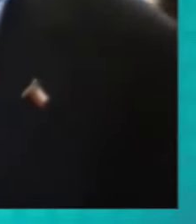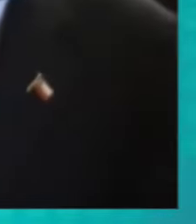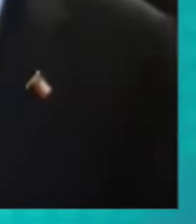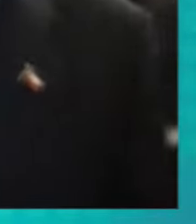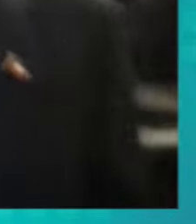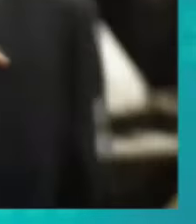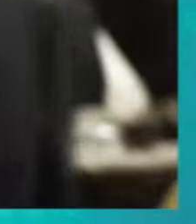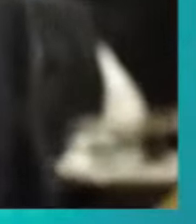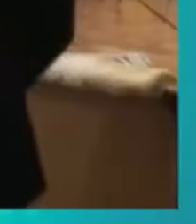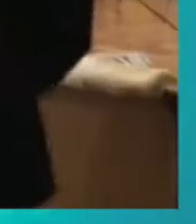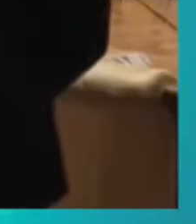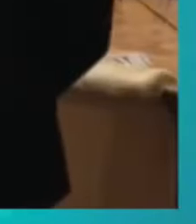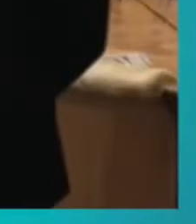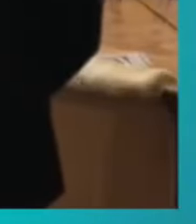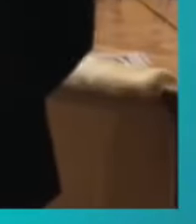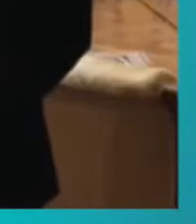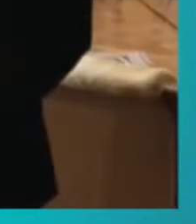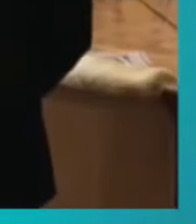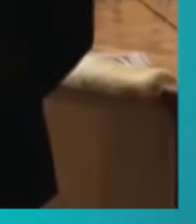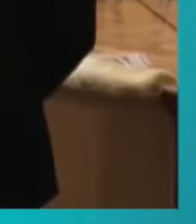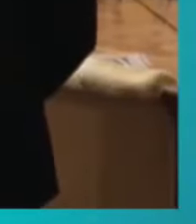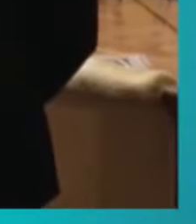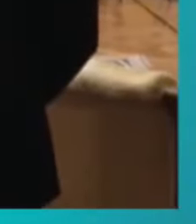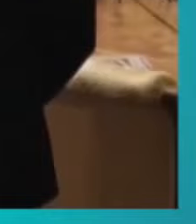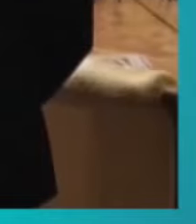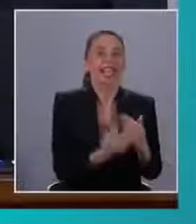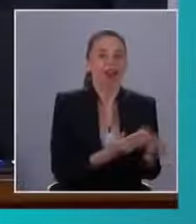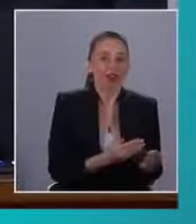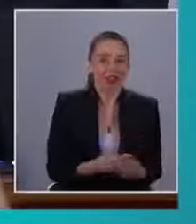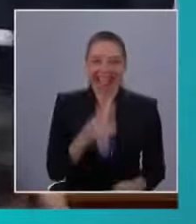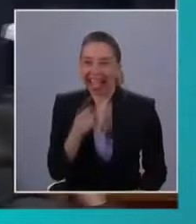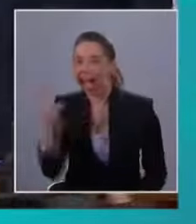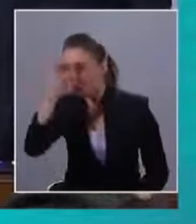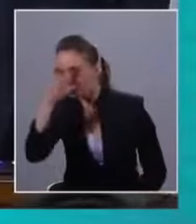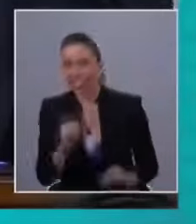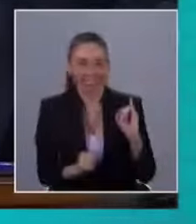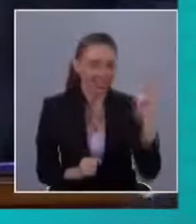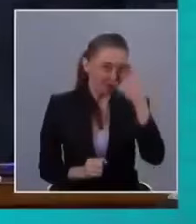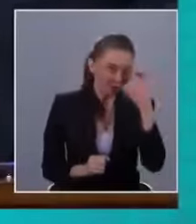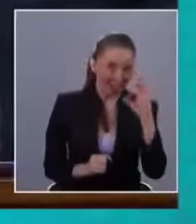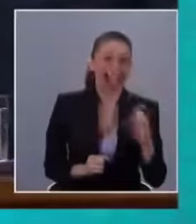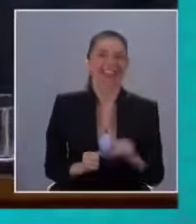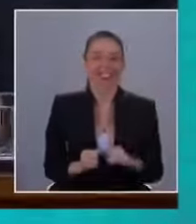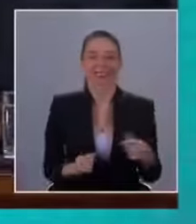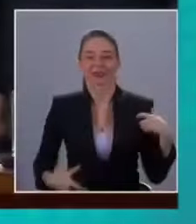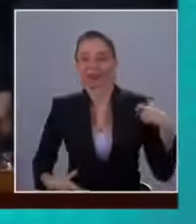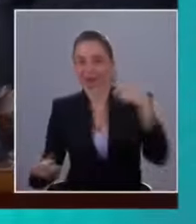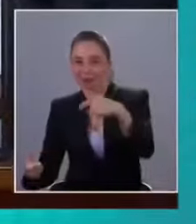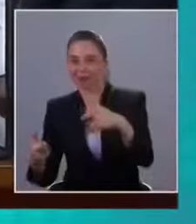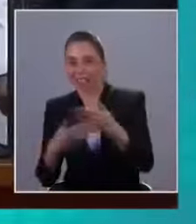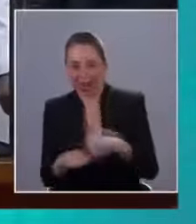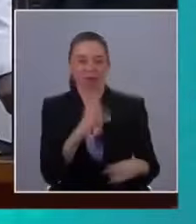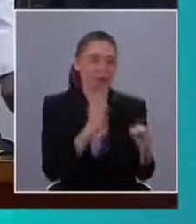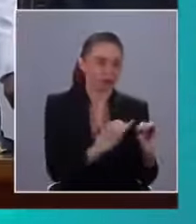de duelo, finalmente llegó el viernes, el funeral de Estado, vemos la misa, vemos el coche